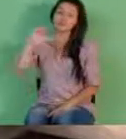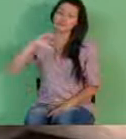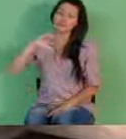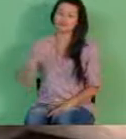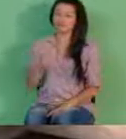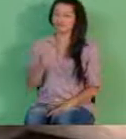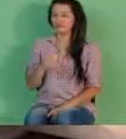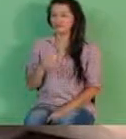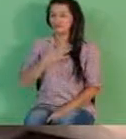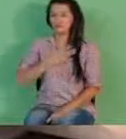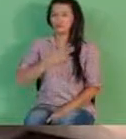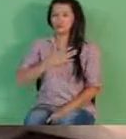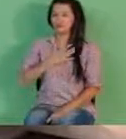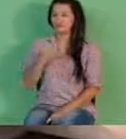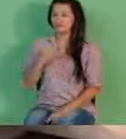está funcionando creo